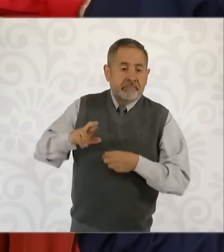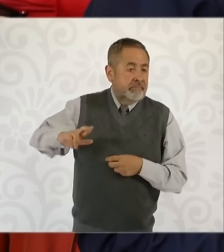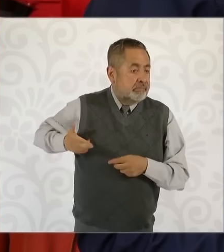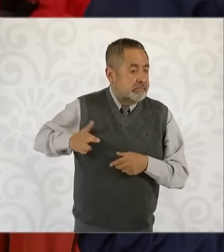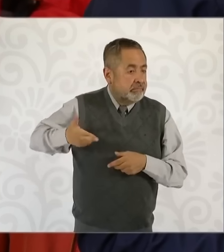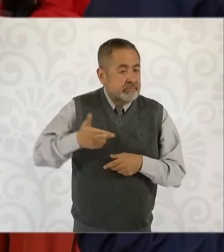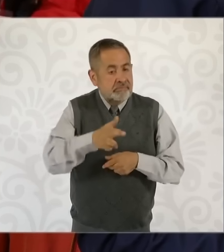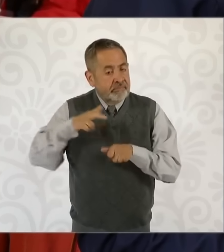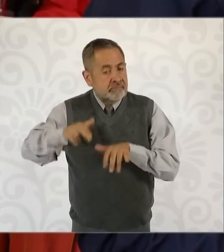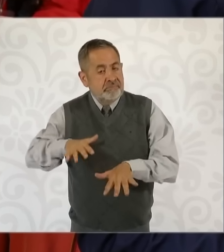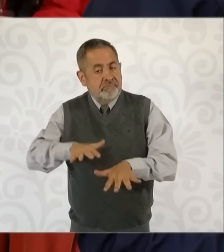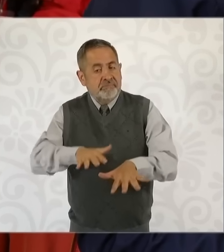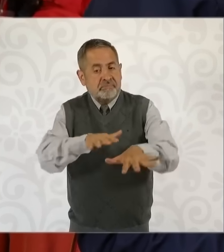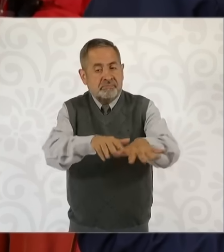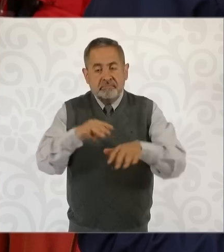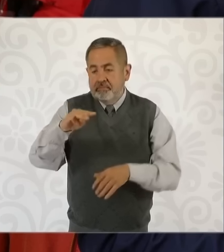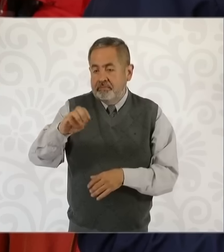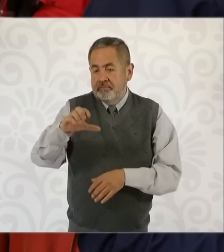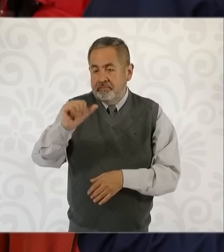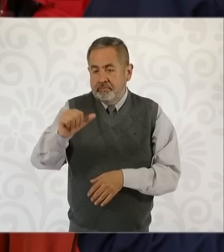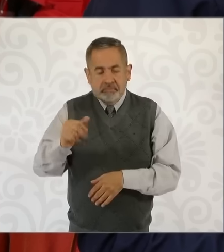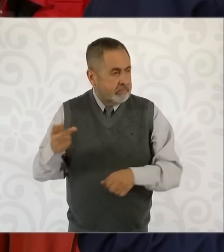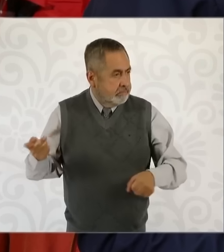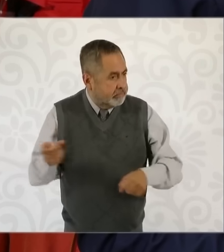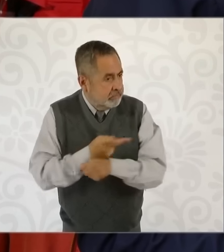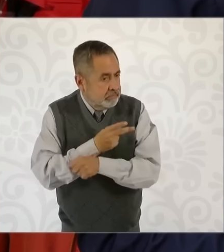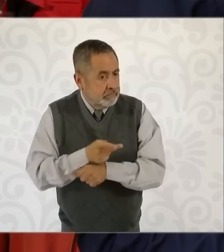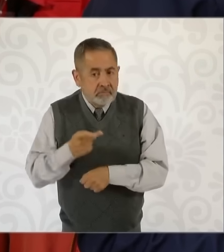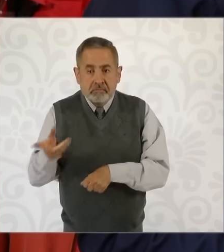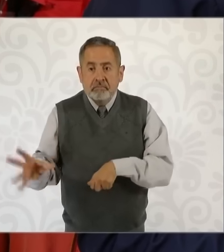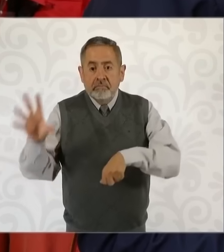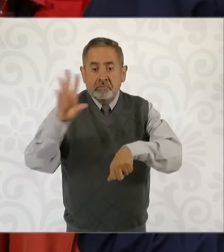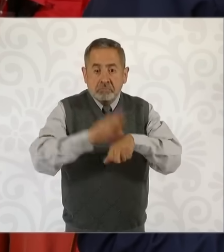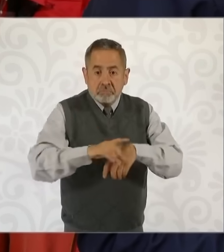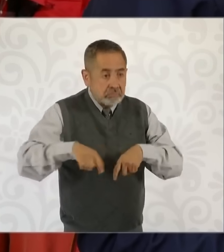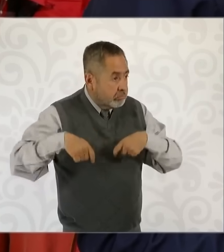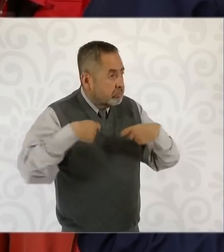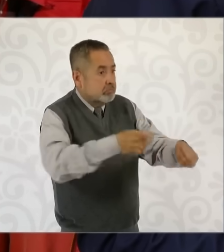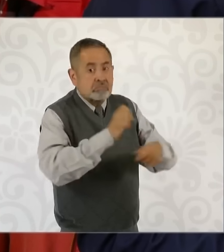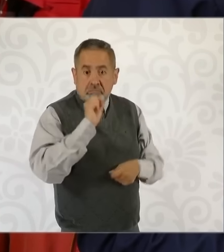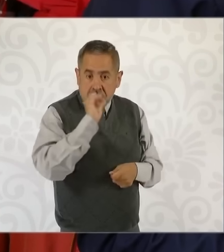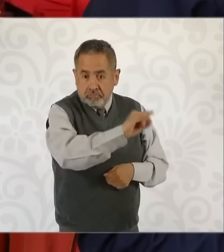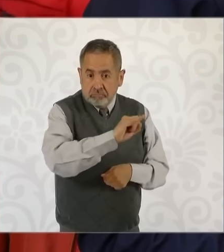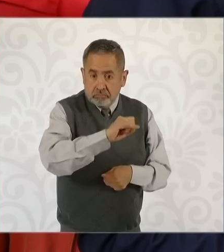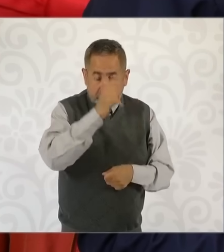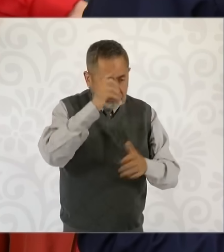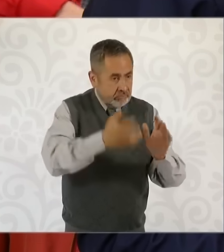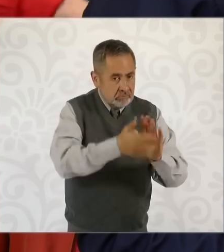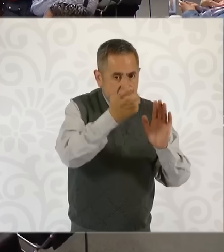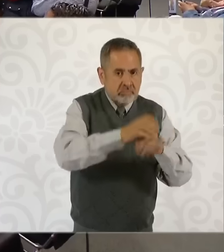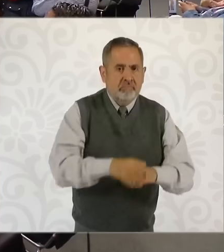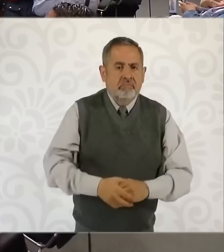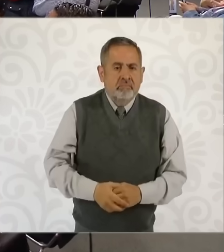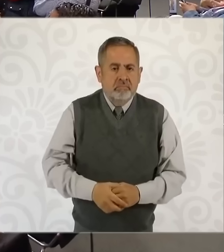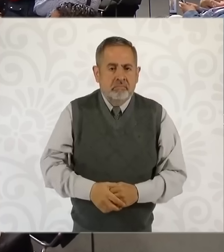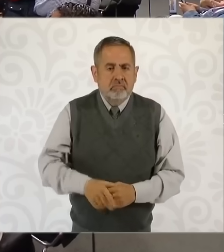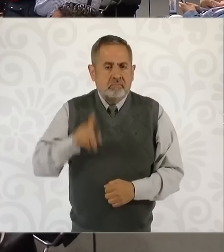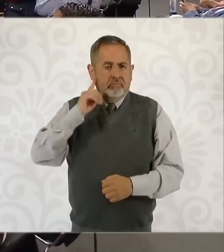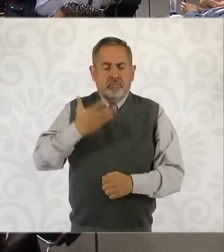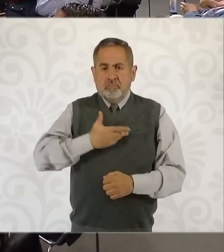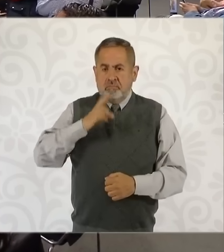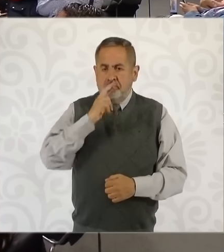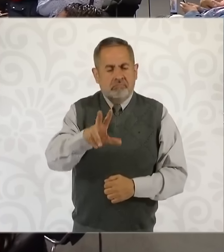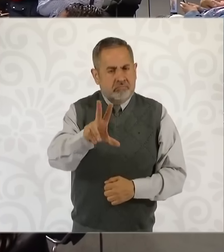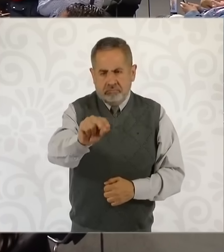Ameca y no sabemos cómo y por qué se dio el permiso para operar. No se ha dado ningún nuevo permiso para